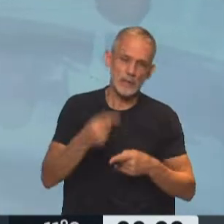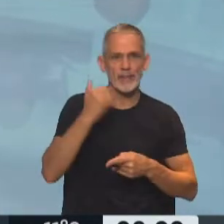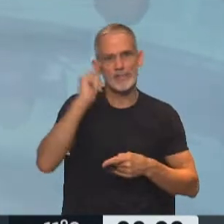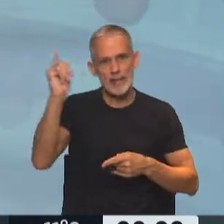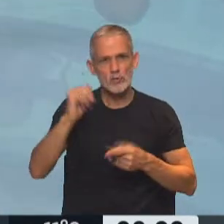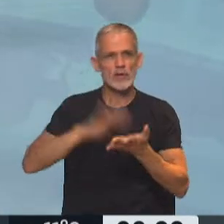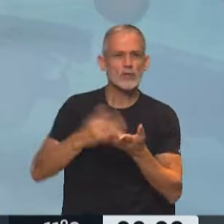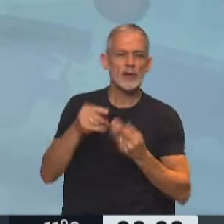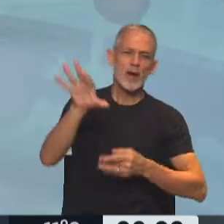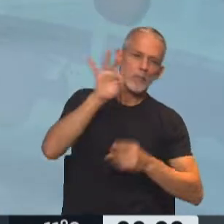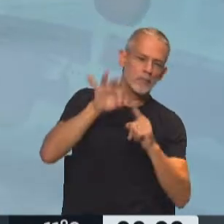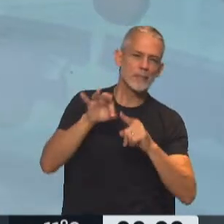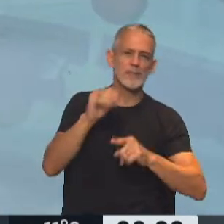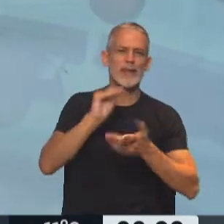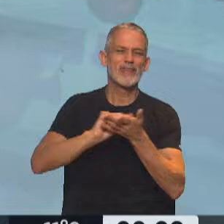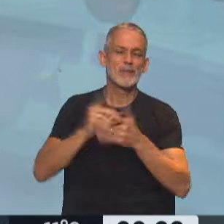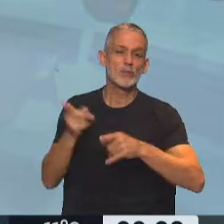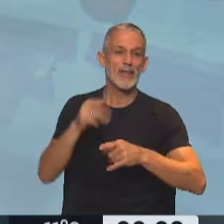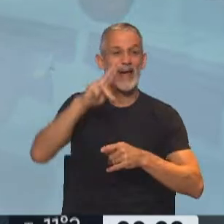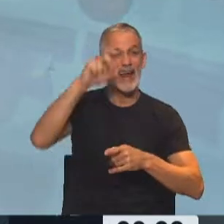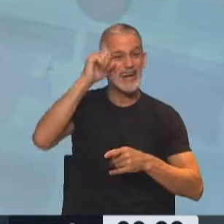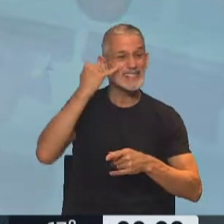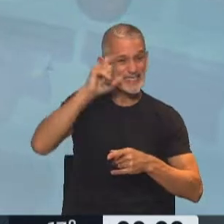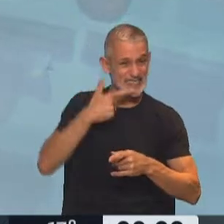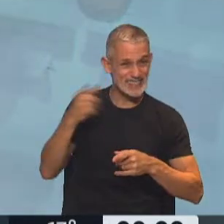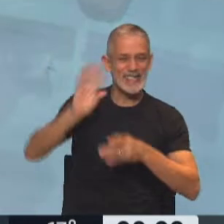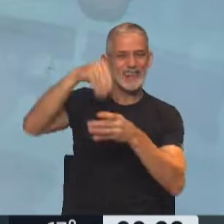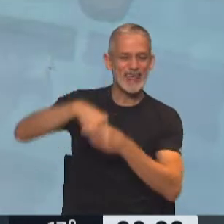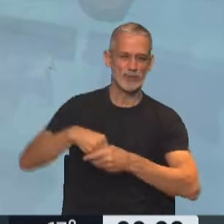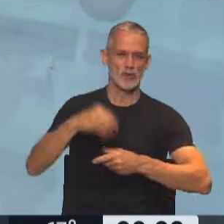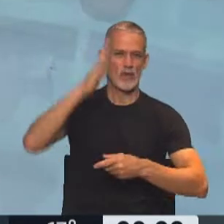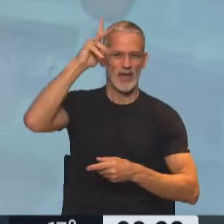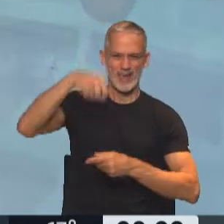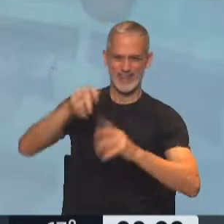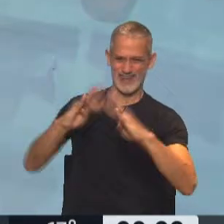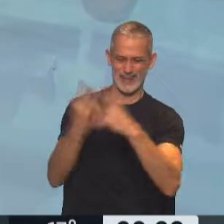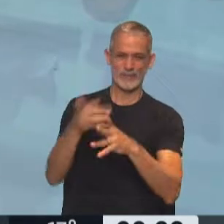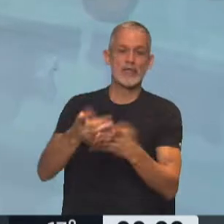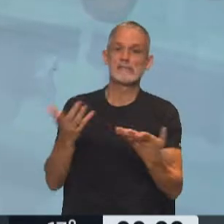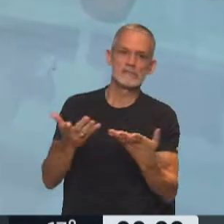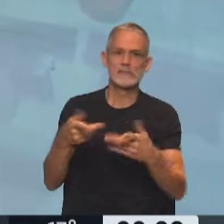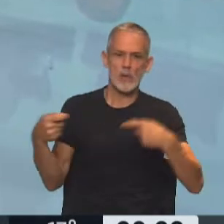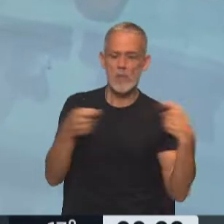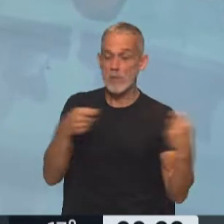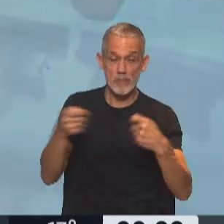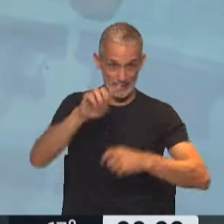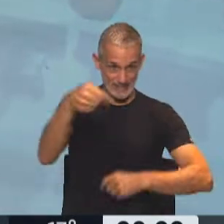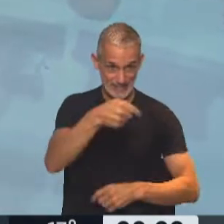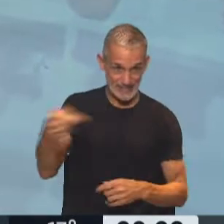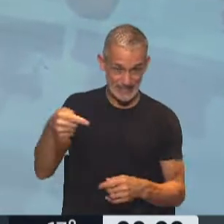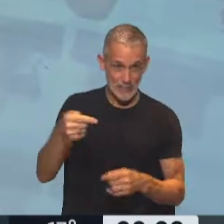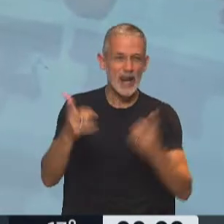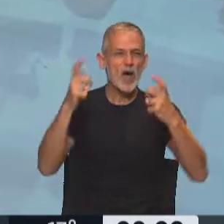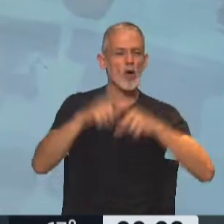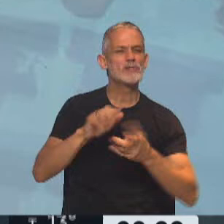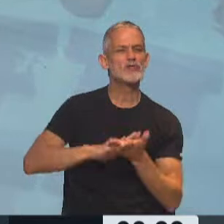la nominación de una diputada como Reyes para integrar ese consejo. En el medio, ¿qué ocurre? Esta semana en la Comisión de